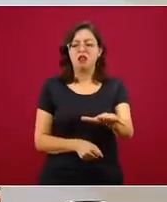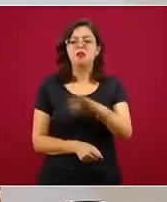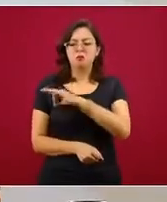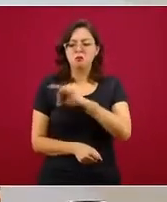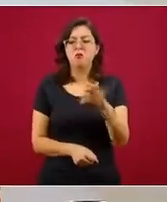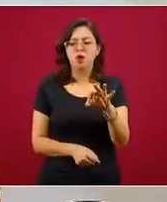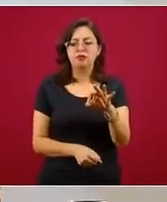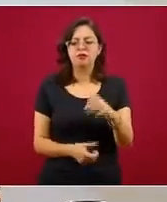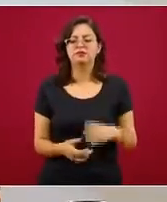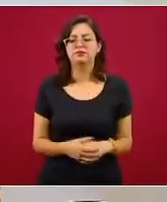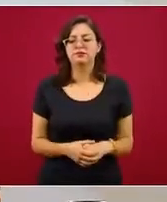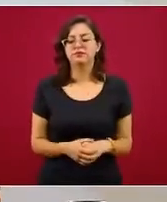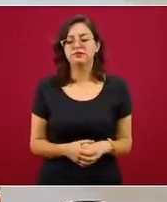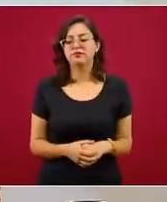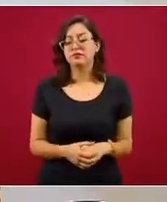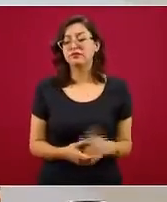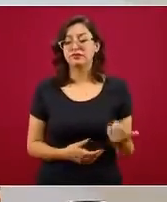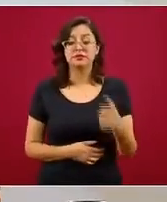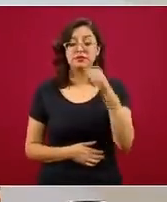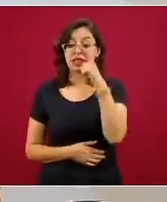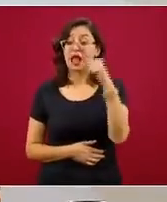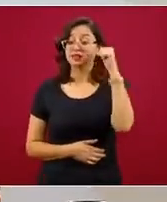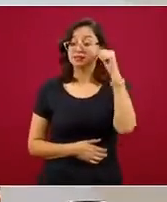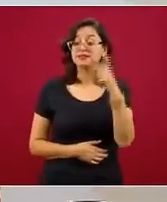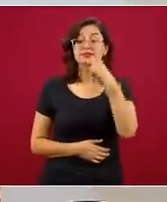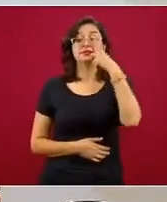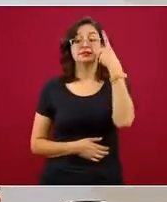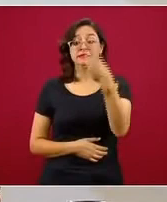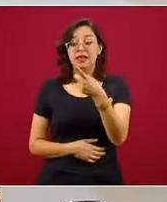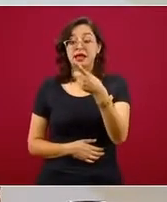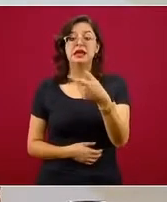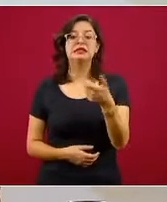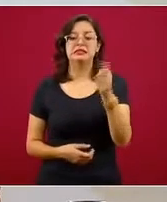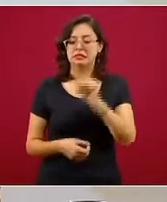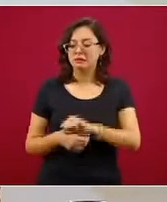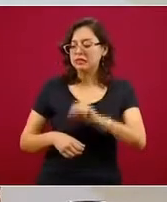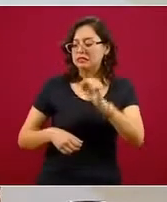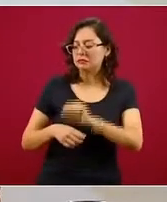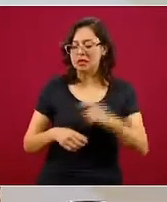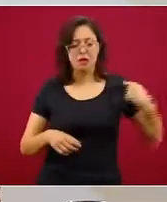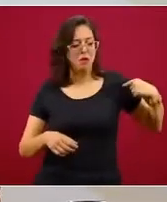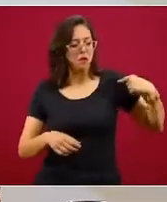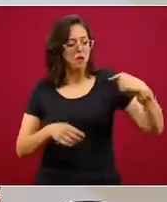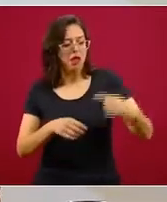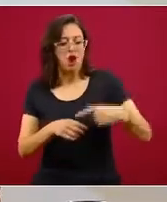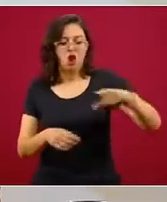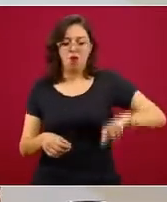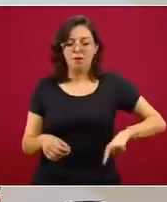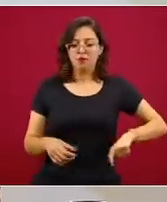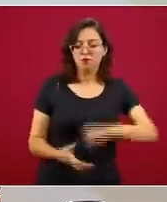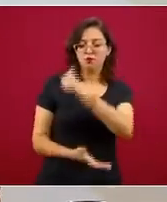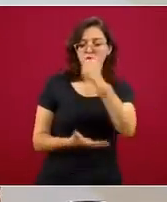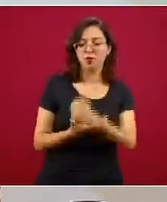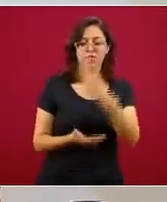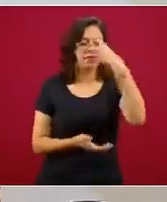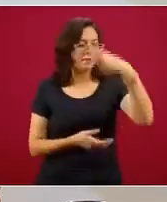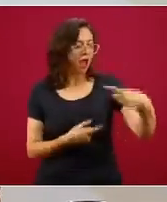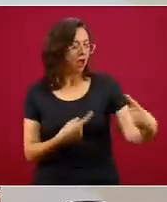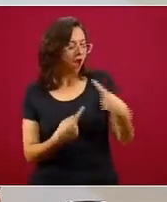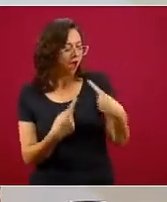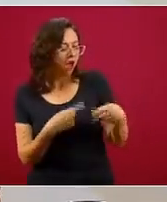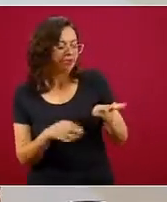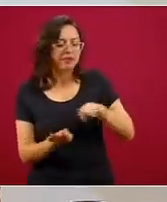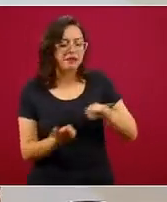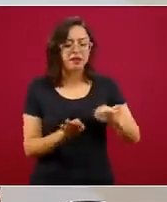ayer. Llevamos varias semanas trabajando con el gobierno de la Ciudad de México en este tema de cuál es la